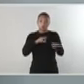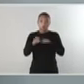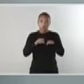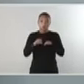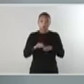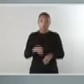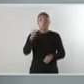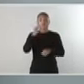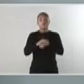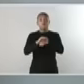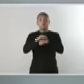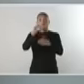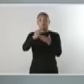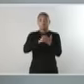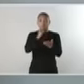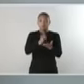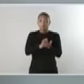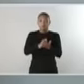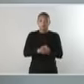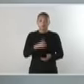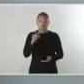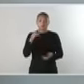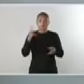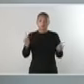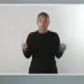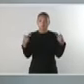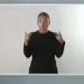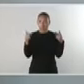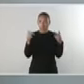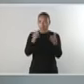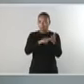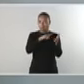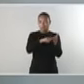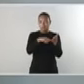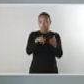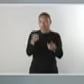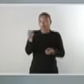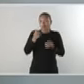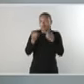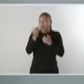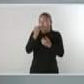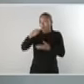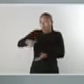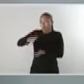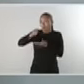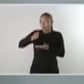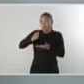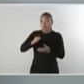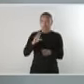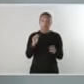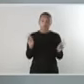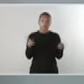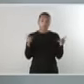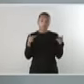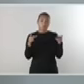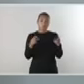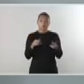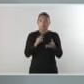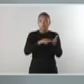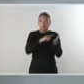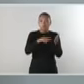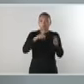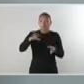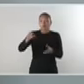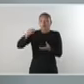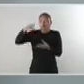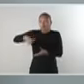amigo tamauli Pecos no vendan su voto por una despensa no vendan su voto por unas láminas por un voto de